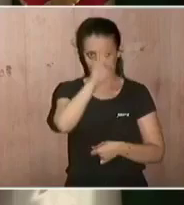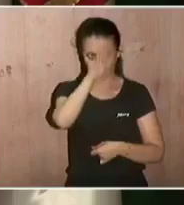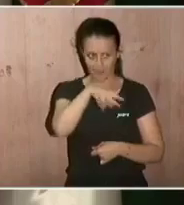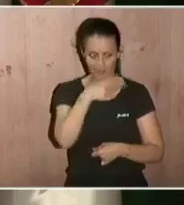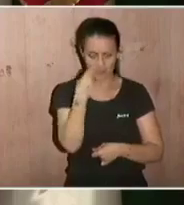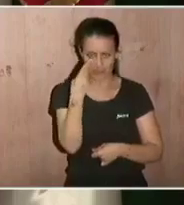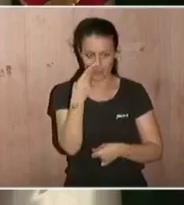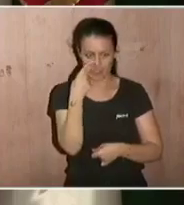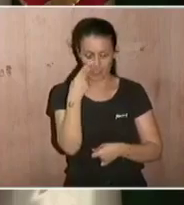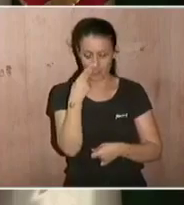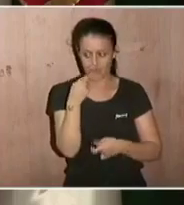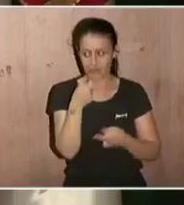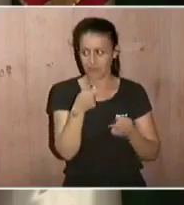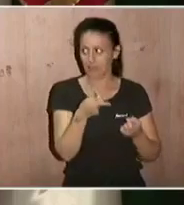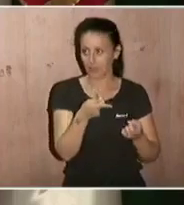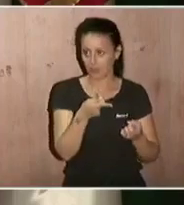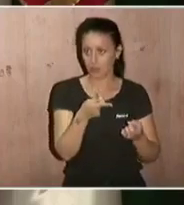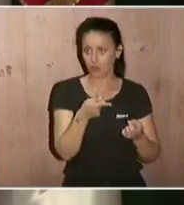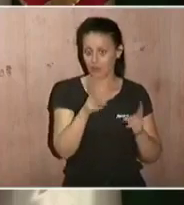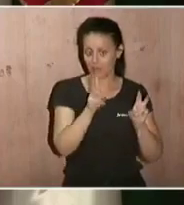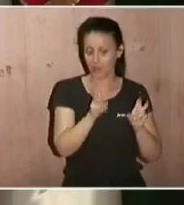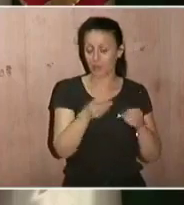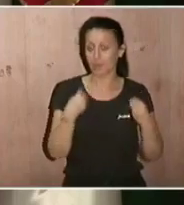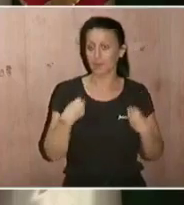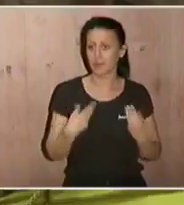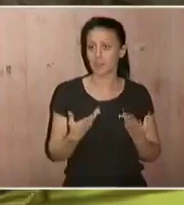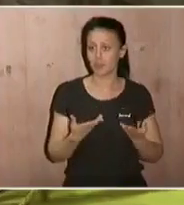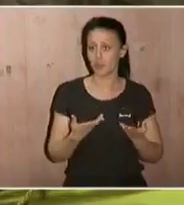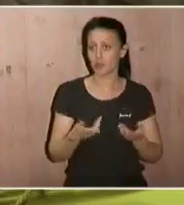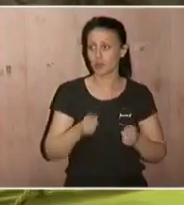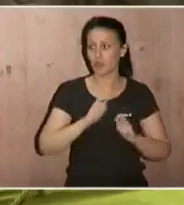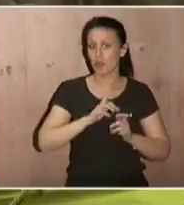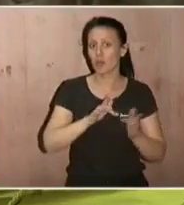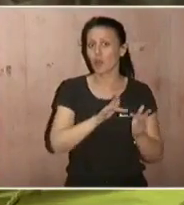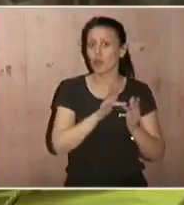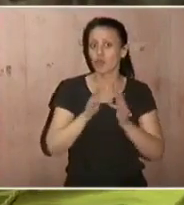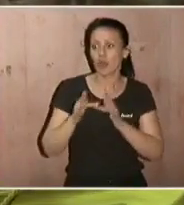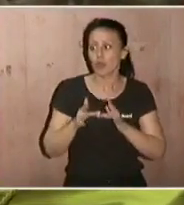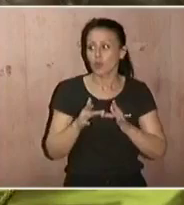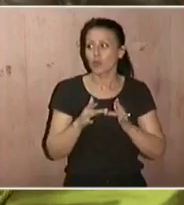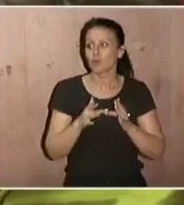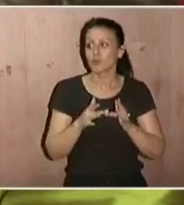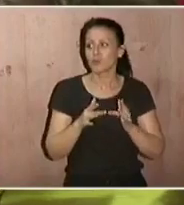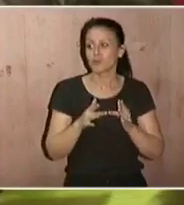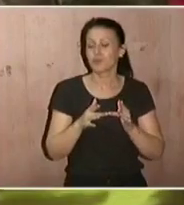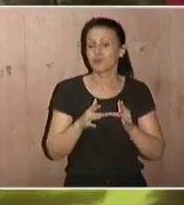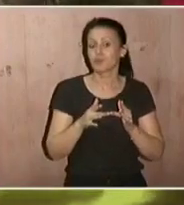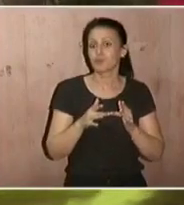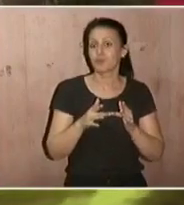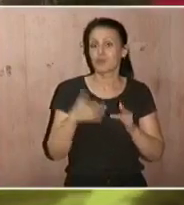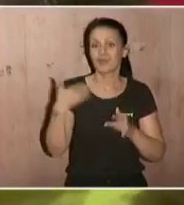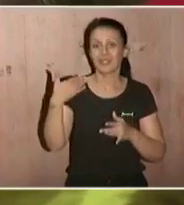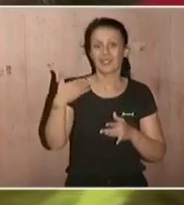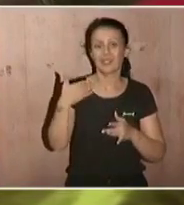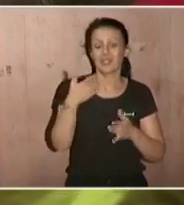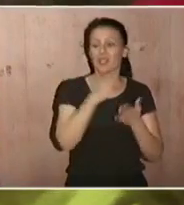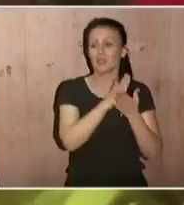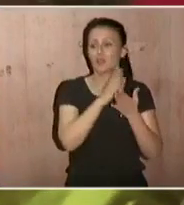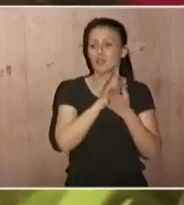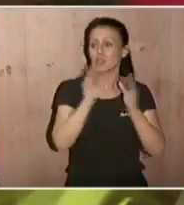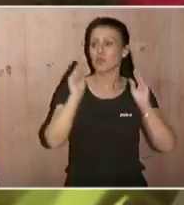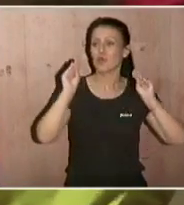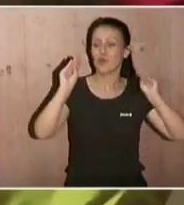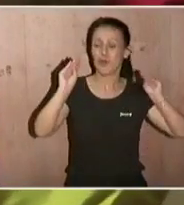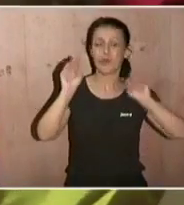en la cuestión. Bueno, eso me dio contactos. He estado en todas las escuelas de formación de